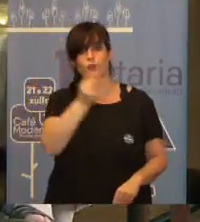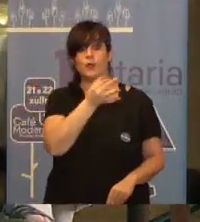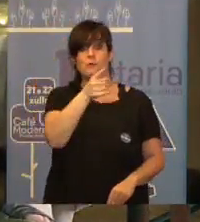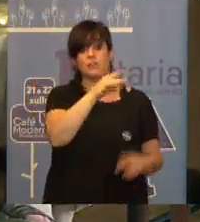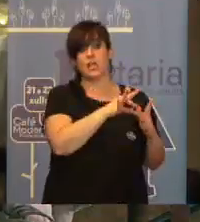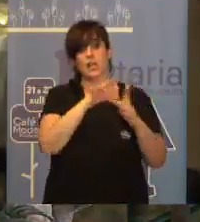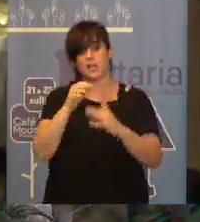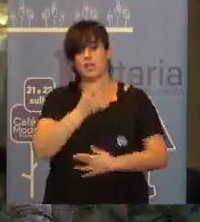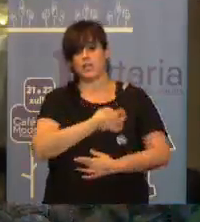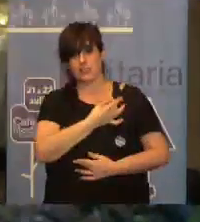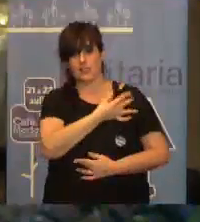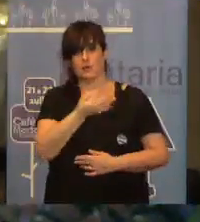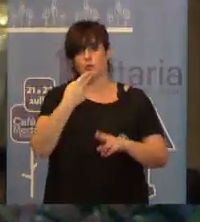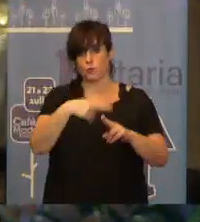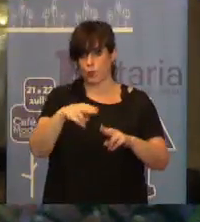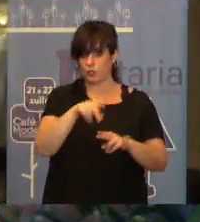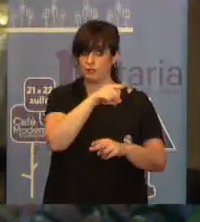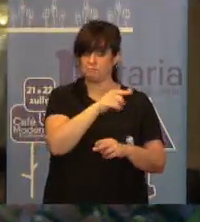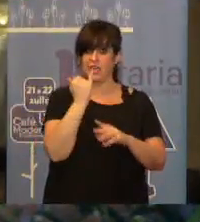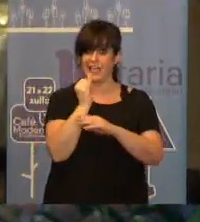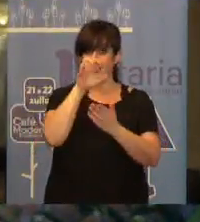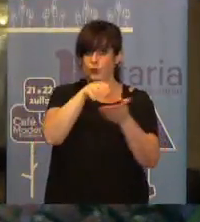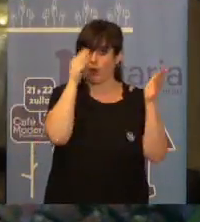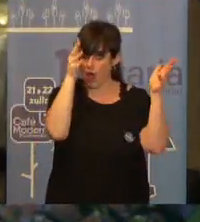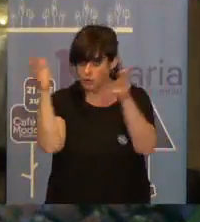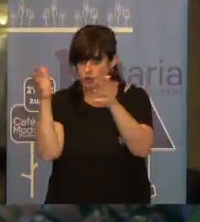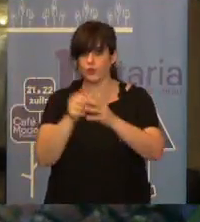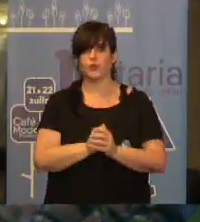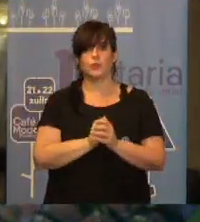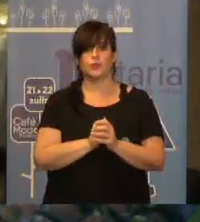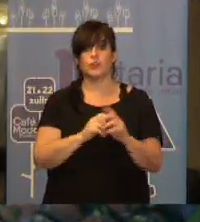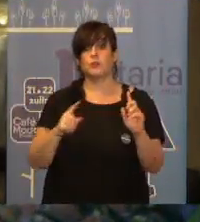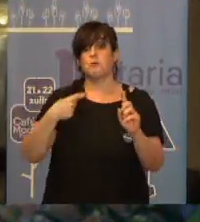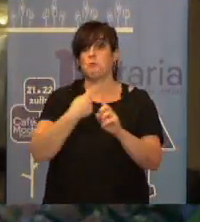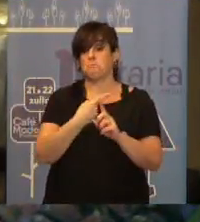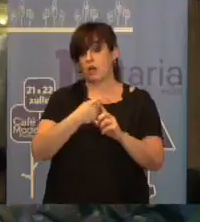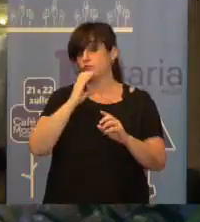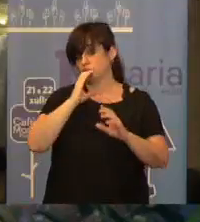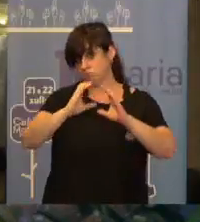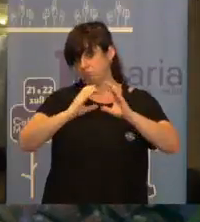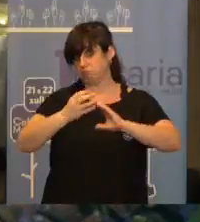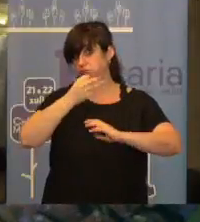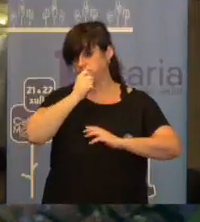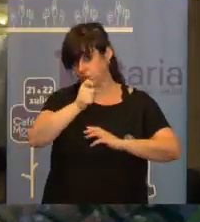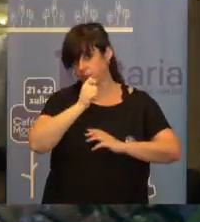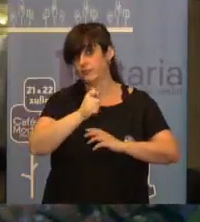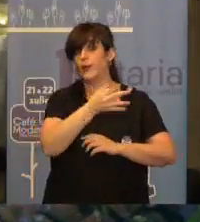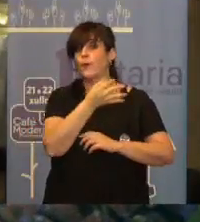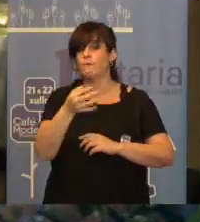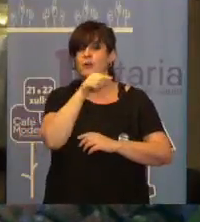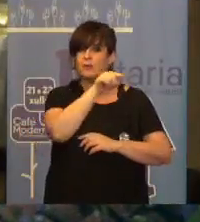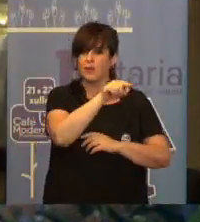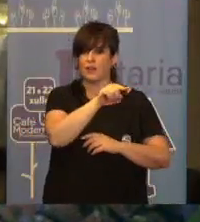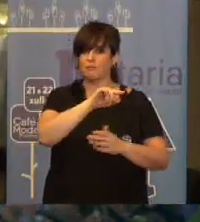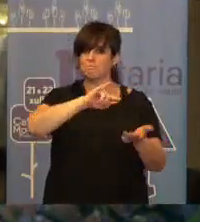e político, asesor institucional, colaborador en ONGs, pero sobre todo activista a prol dun